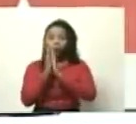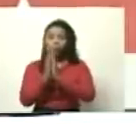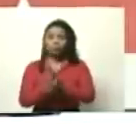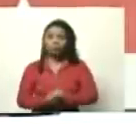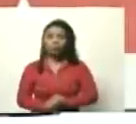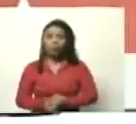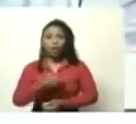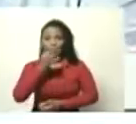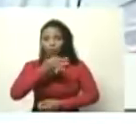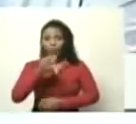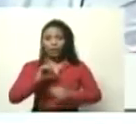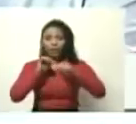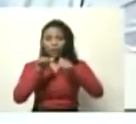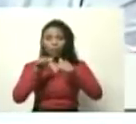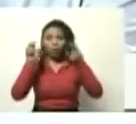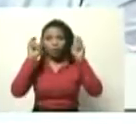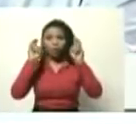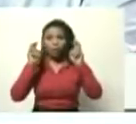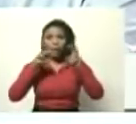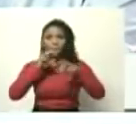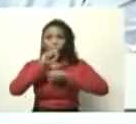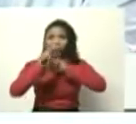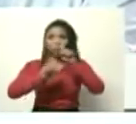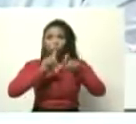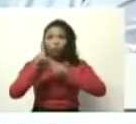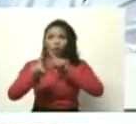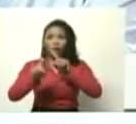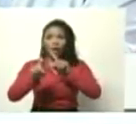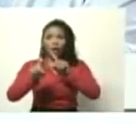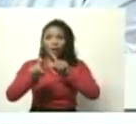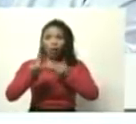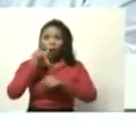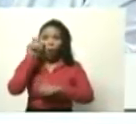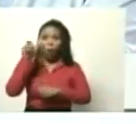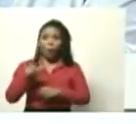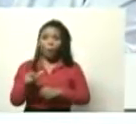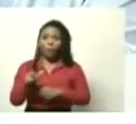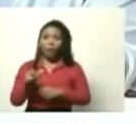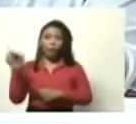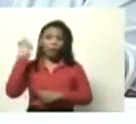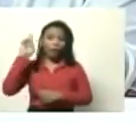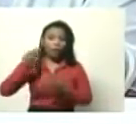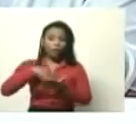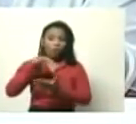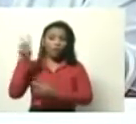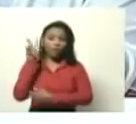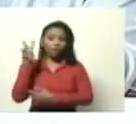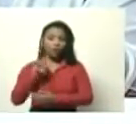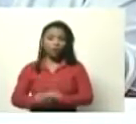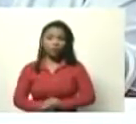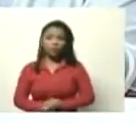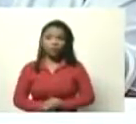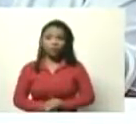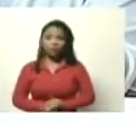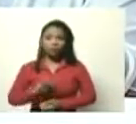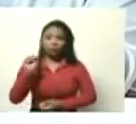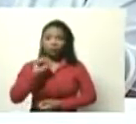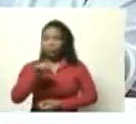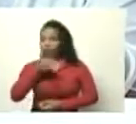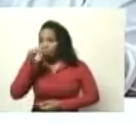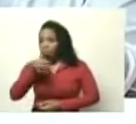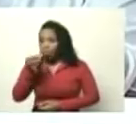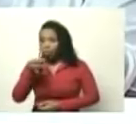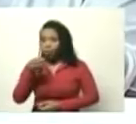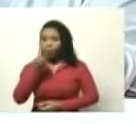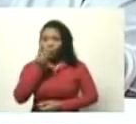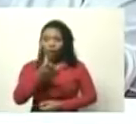buenas tardes. Iniciamos la ronda de preguntas con Hugo Guanípar por Radio Nacional de Venezuela. Sí, muy buenas tardes a